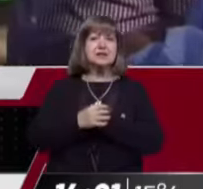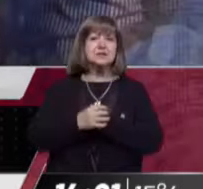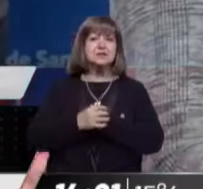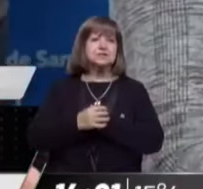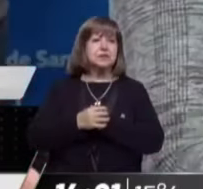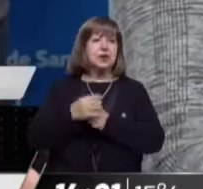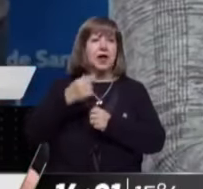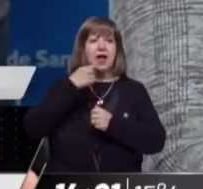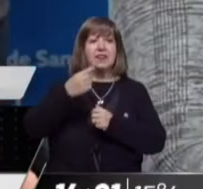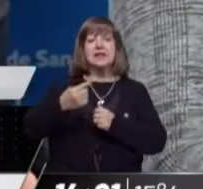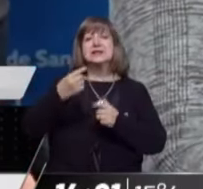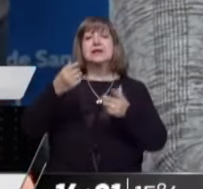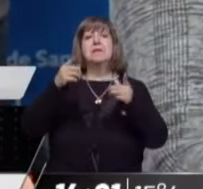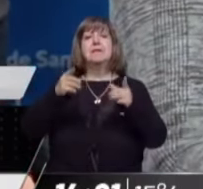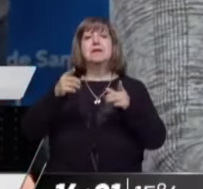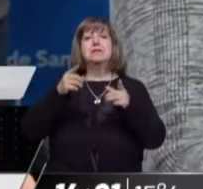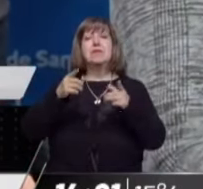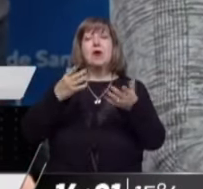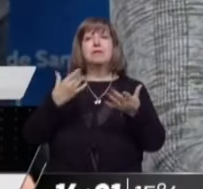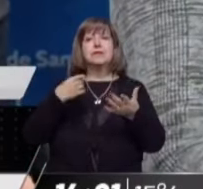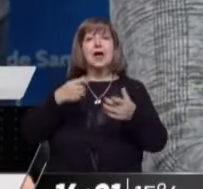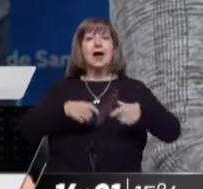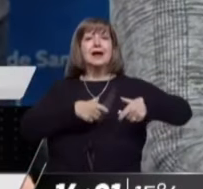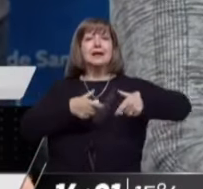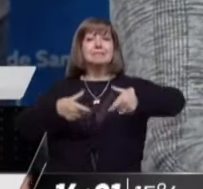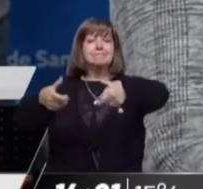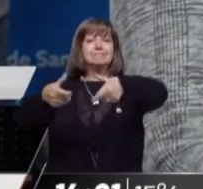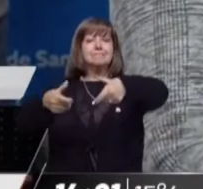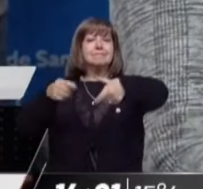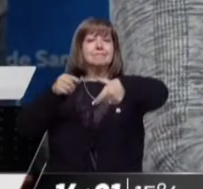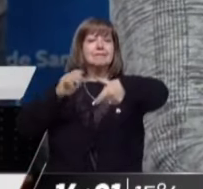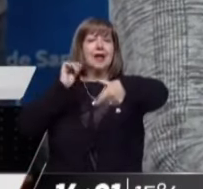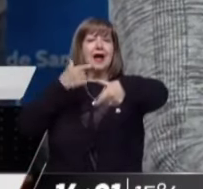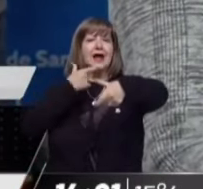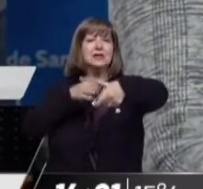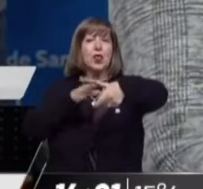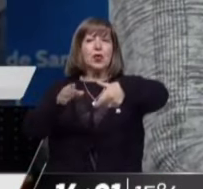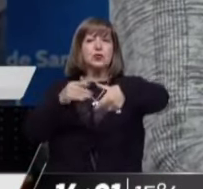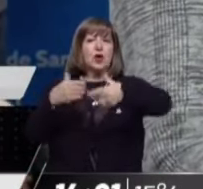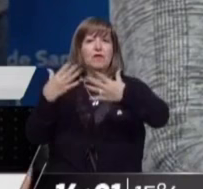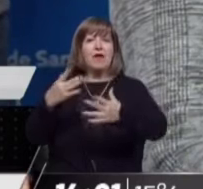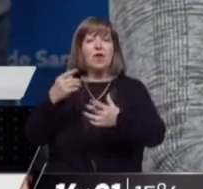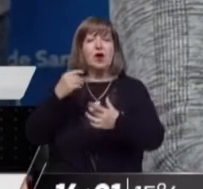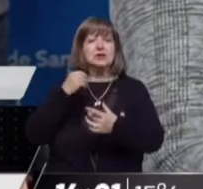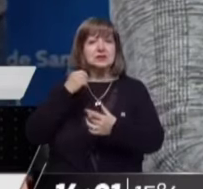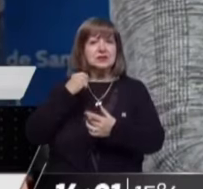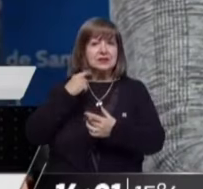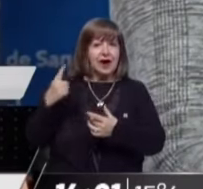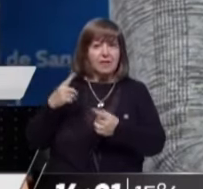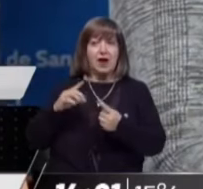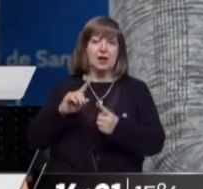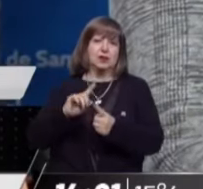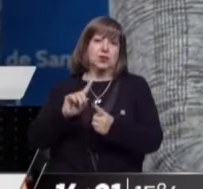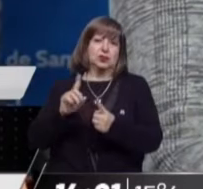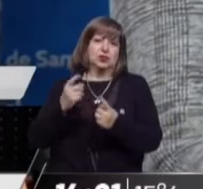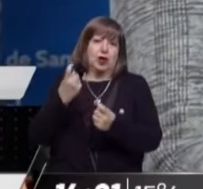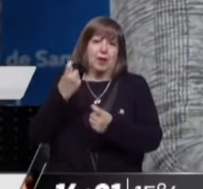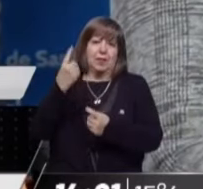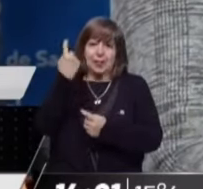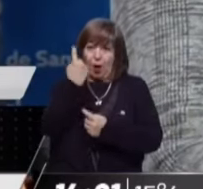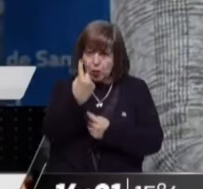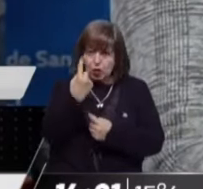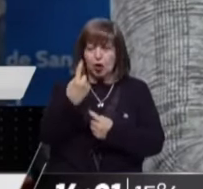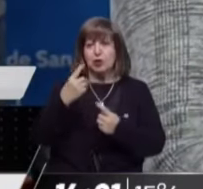Y cuando se habla del gasoducto, tenemos que tener muchas cosas en cuenta. No es solo San Rafael, es también Alvear. No